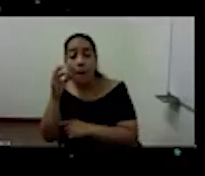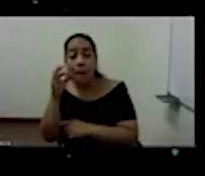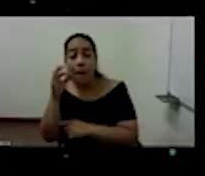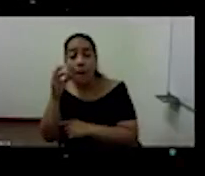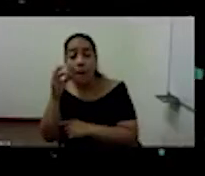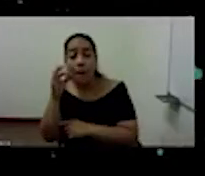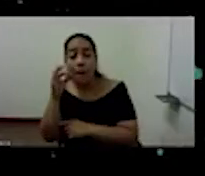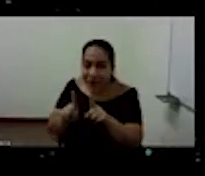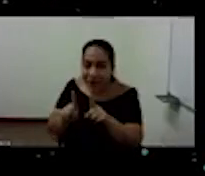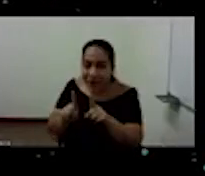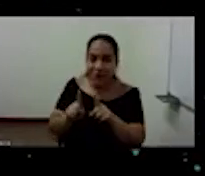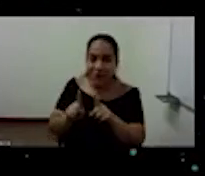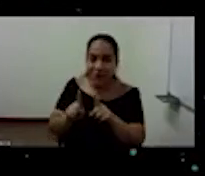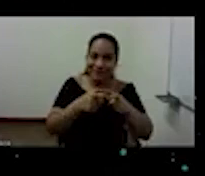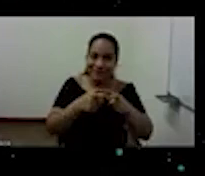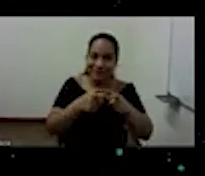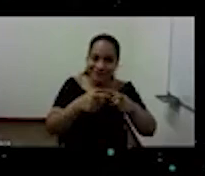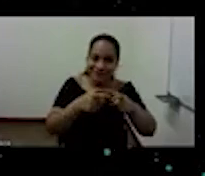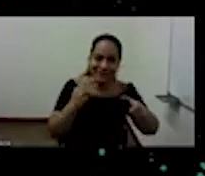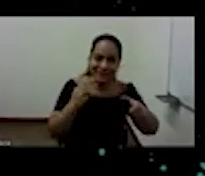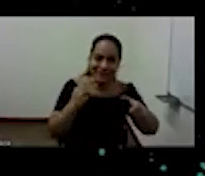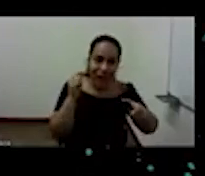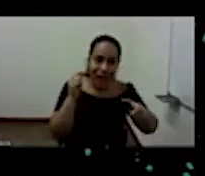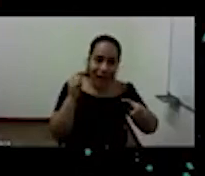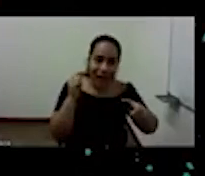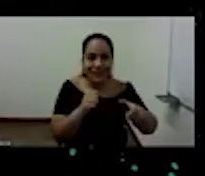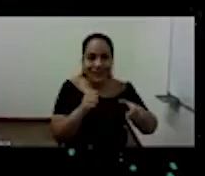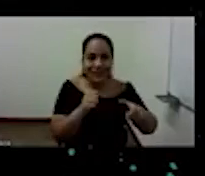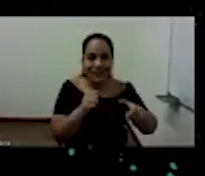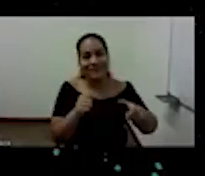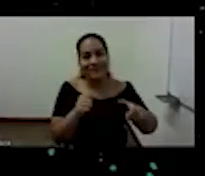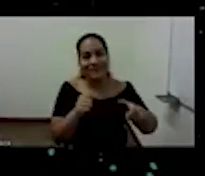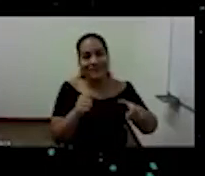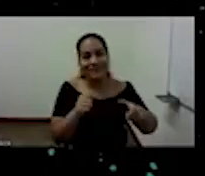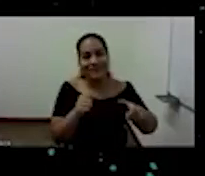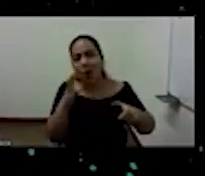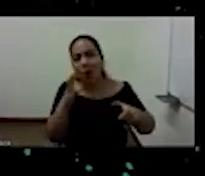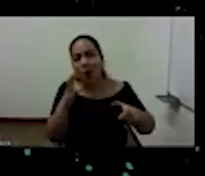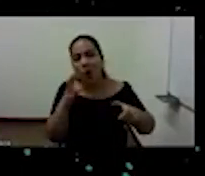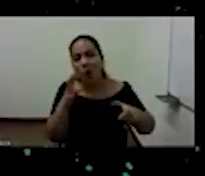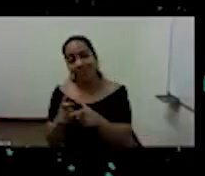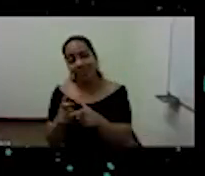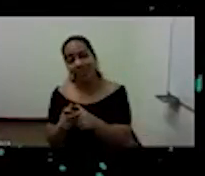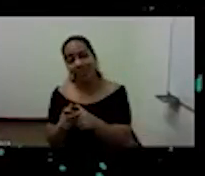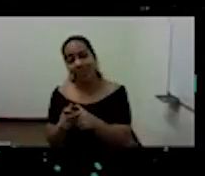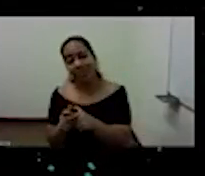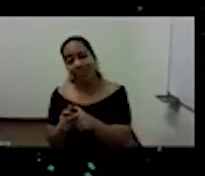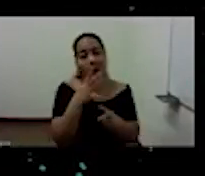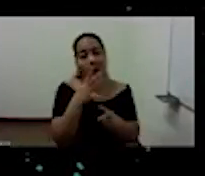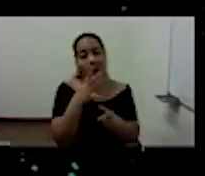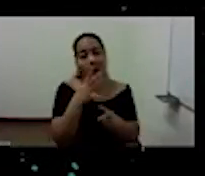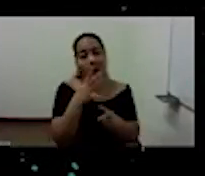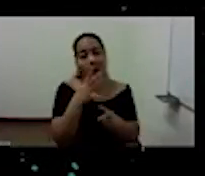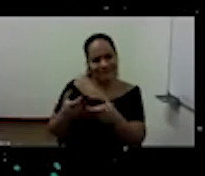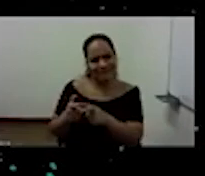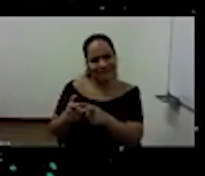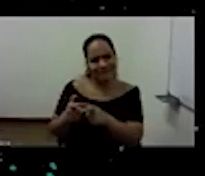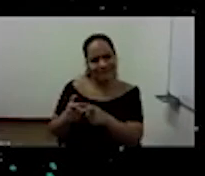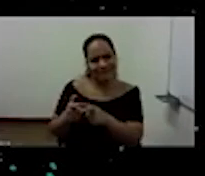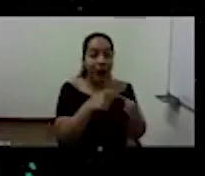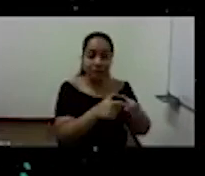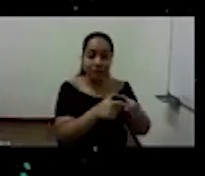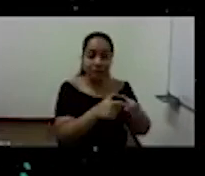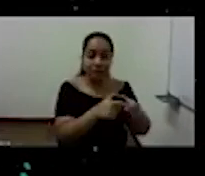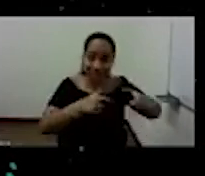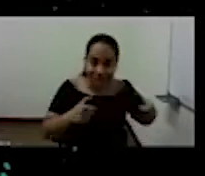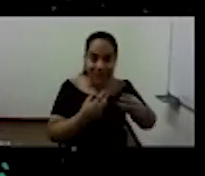con respecto a la mujer es muy mínimo a lo que el hombre teje con respecto a lo que la mujer